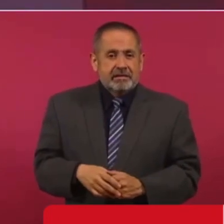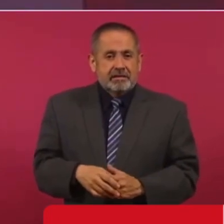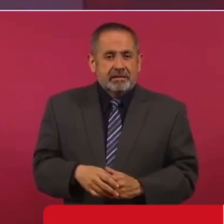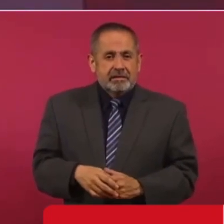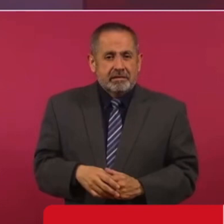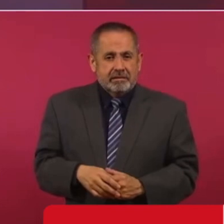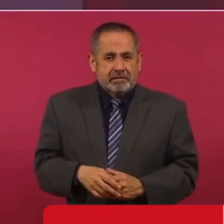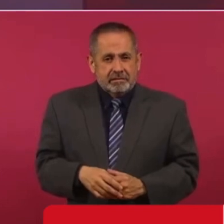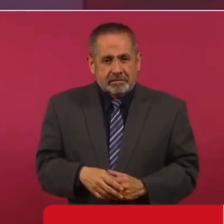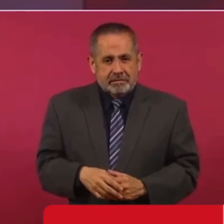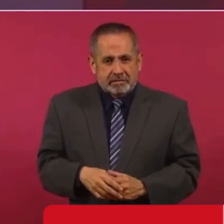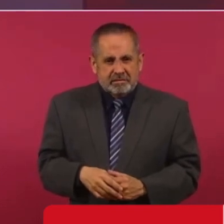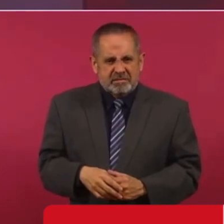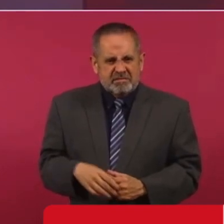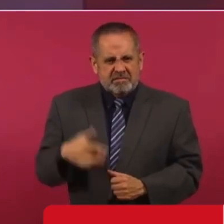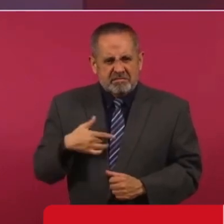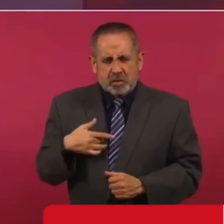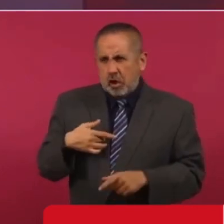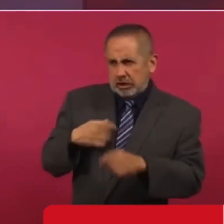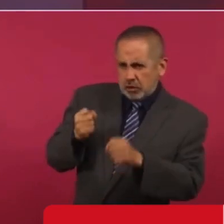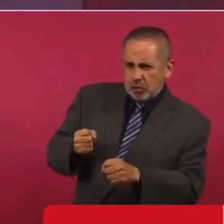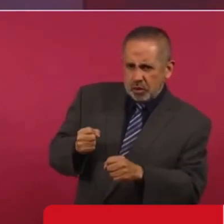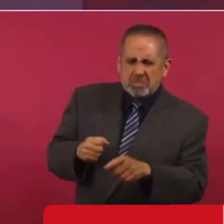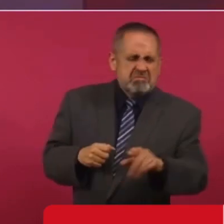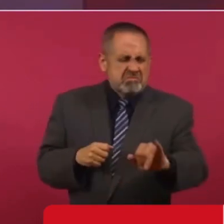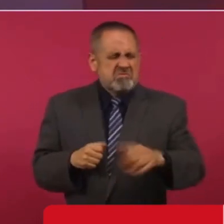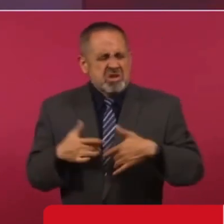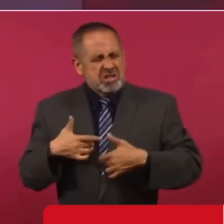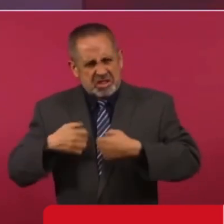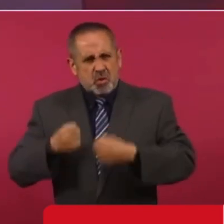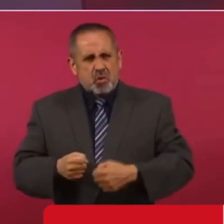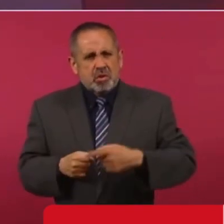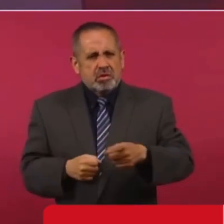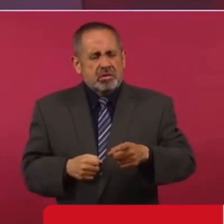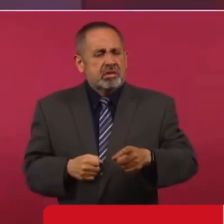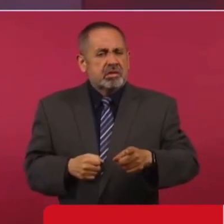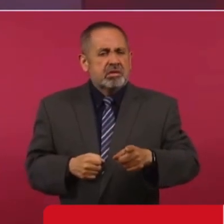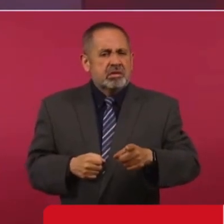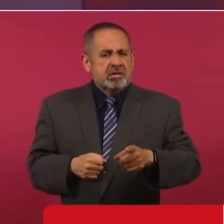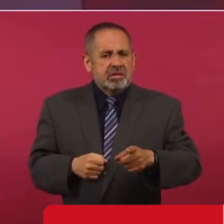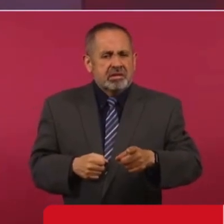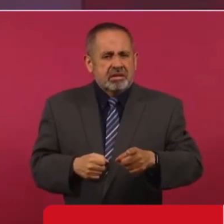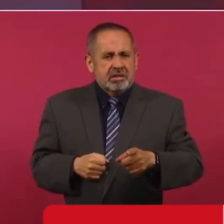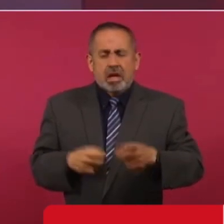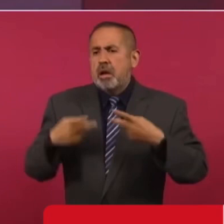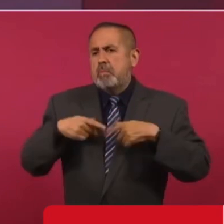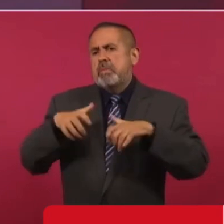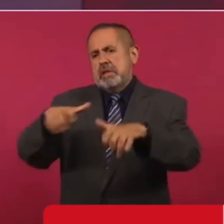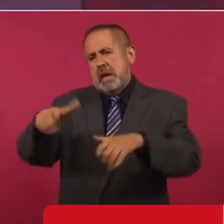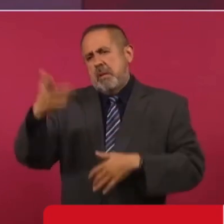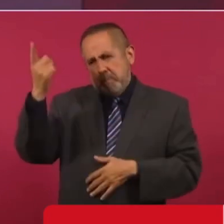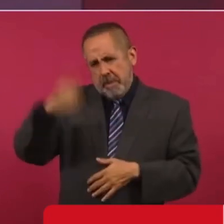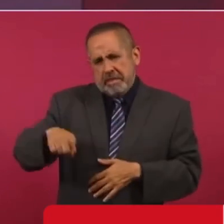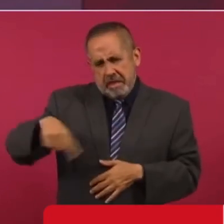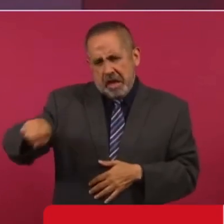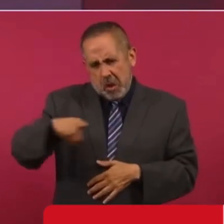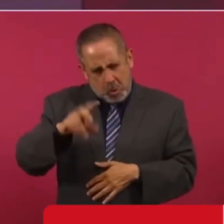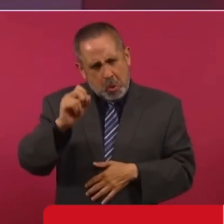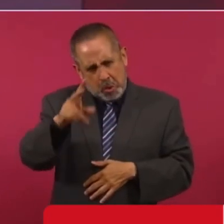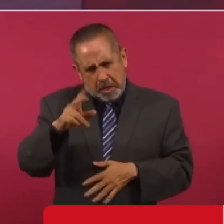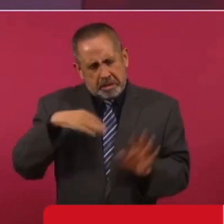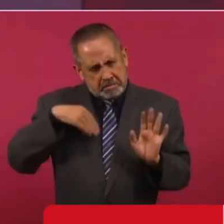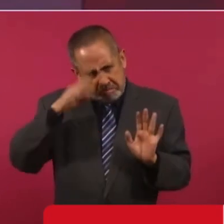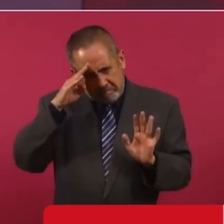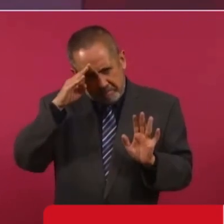estoy ¿Seguro? Muy seguro. Claro que es el pueblo el que manda y